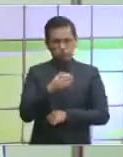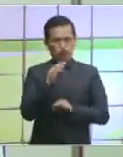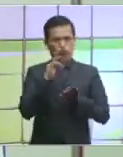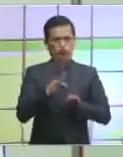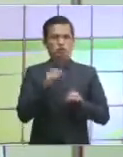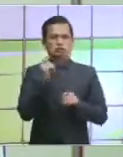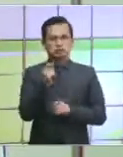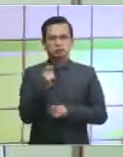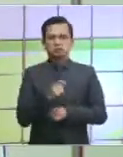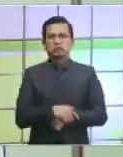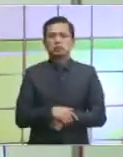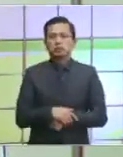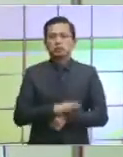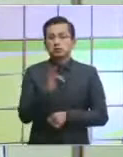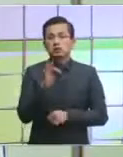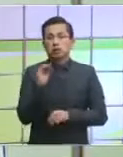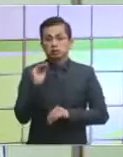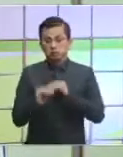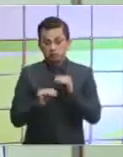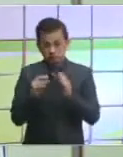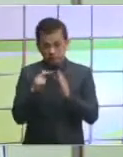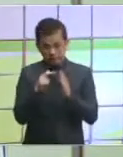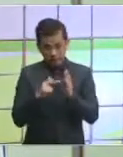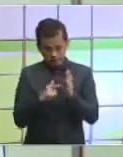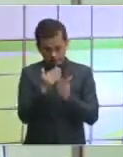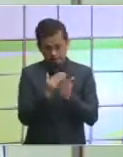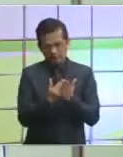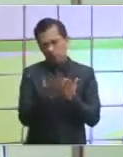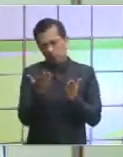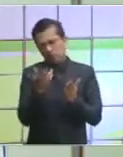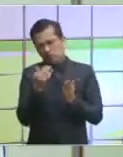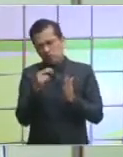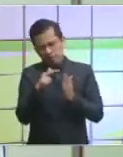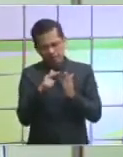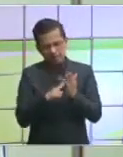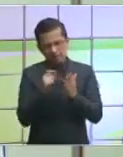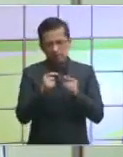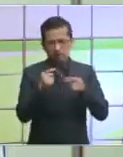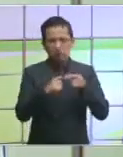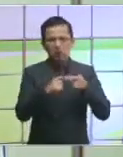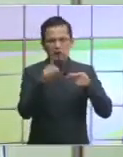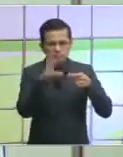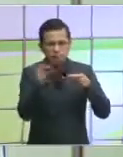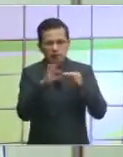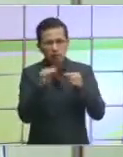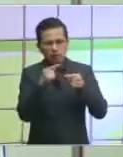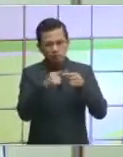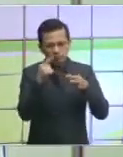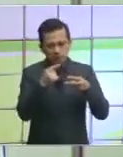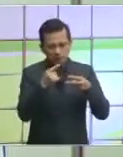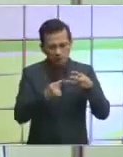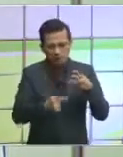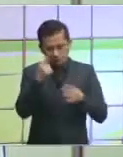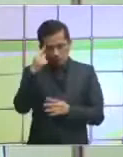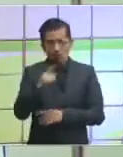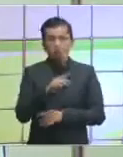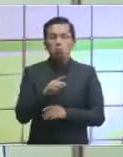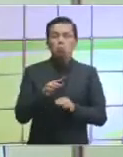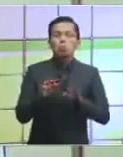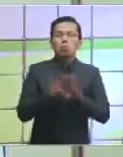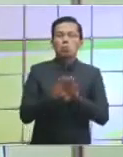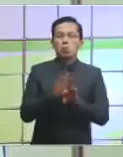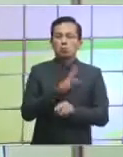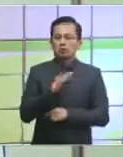voy a llamarle reglamento no es un nombre técnico simplemente una descripción para ordenar la forma en la que comparecen los